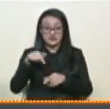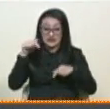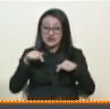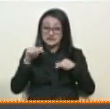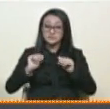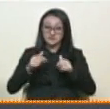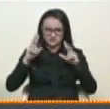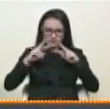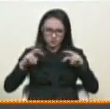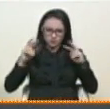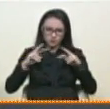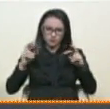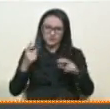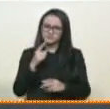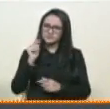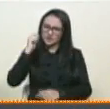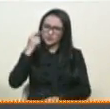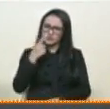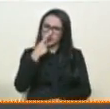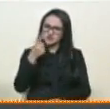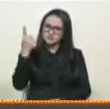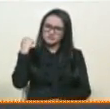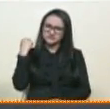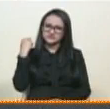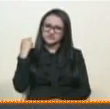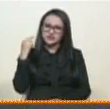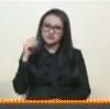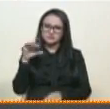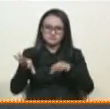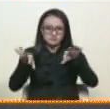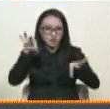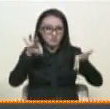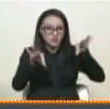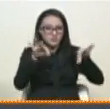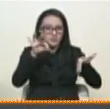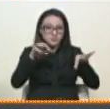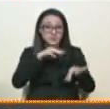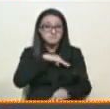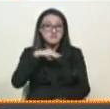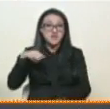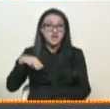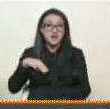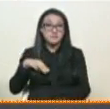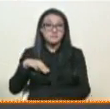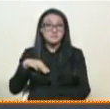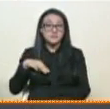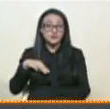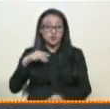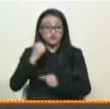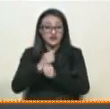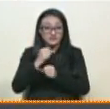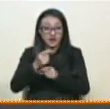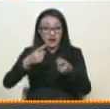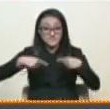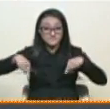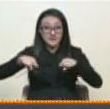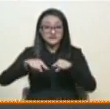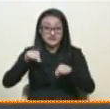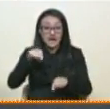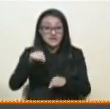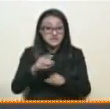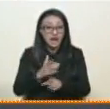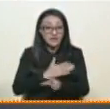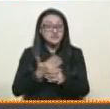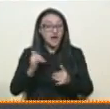Cuando el año pasado se hace la selección de los miembros de mesa, para hacer la selección de los miembros de mesa, allí hay una auditoría. Hay